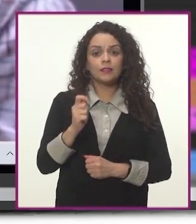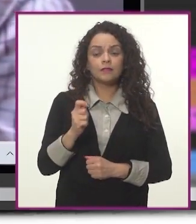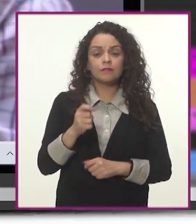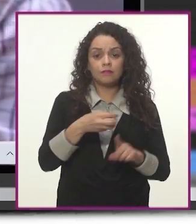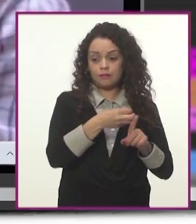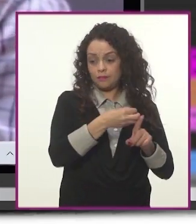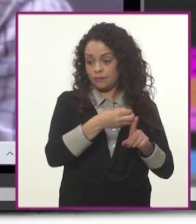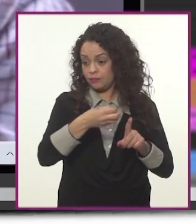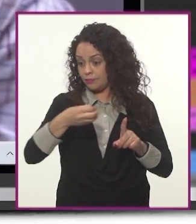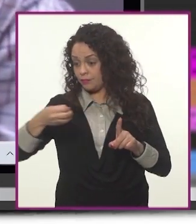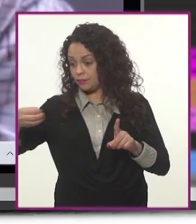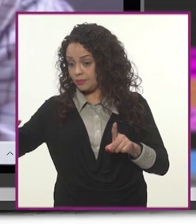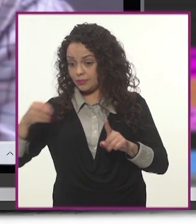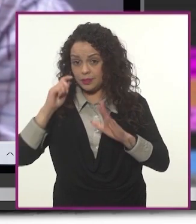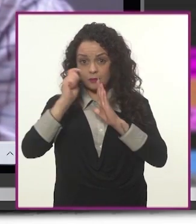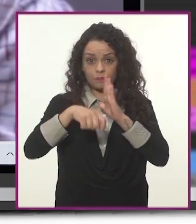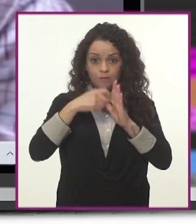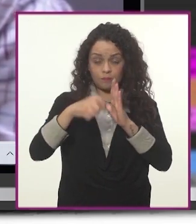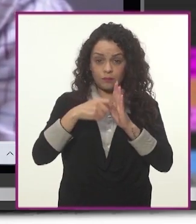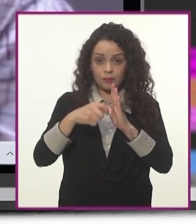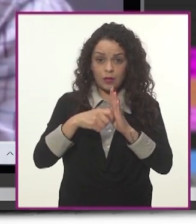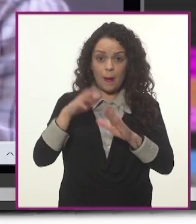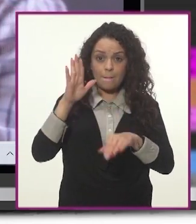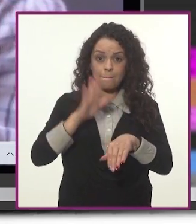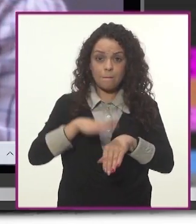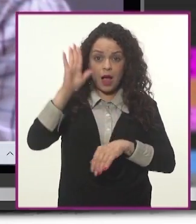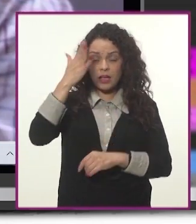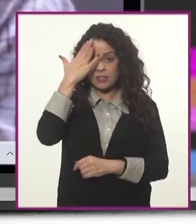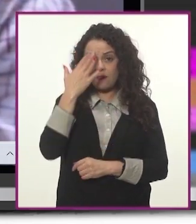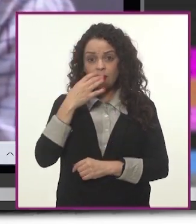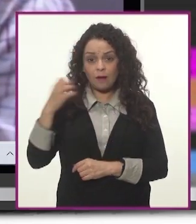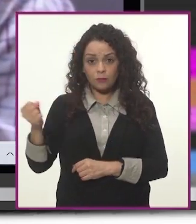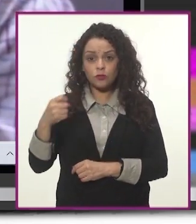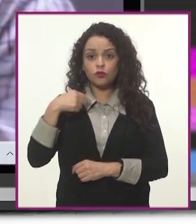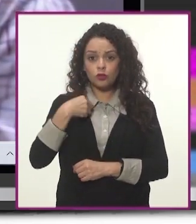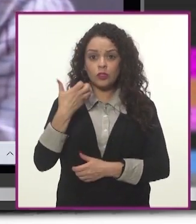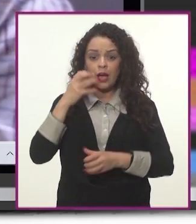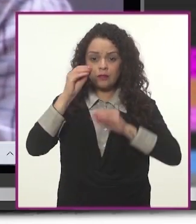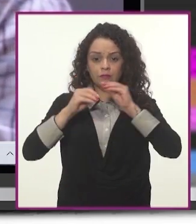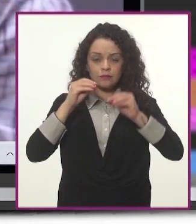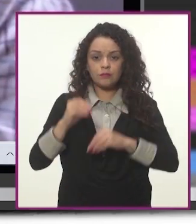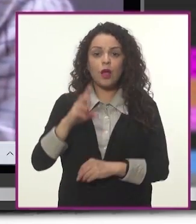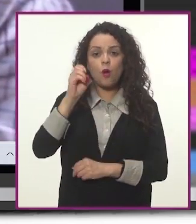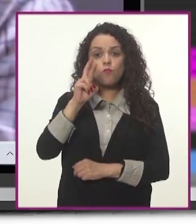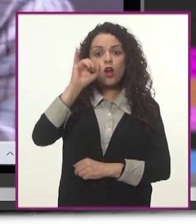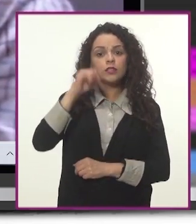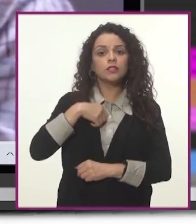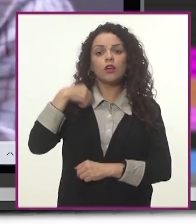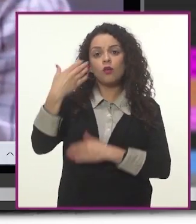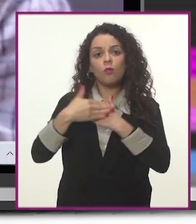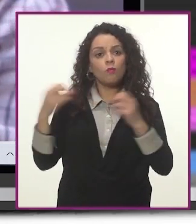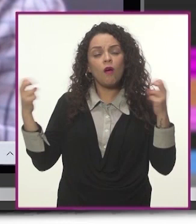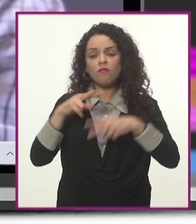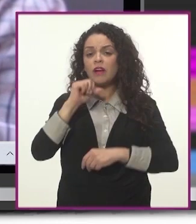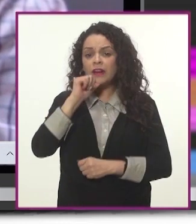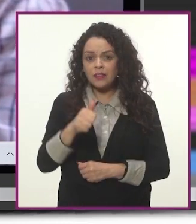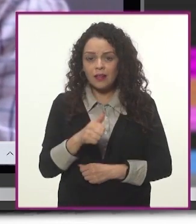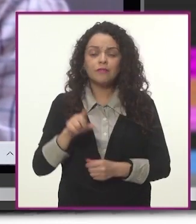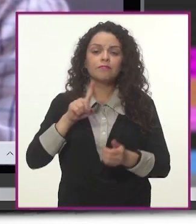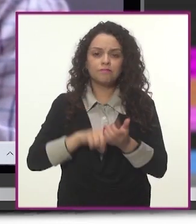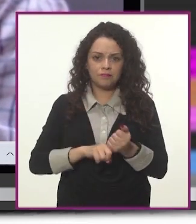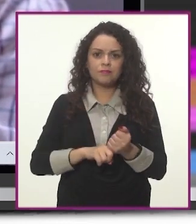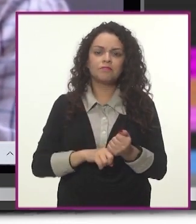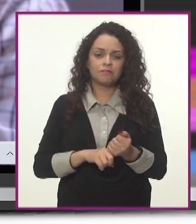lo más famoso que he editado es una película que se llama Por si no te vuelvo a ver, que ganó unos 6 premios Arieles y unas cuantas decenas